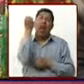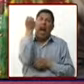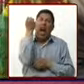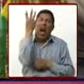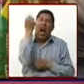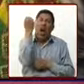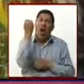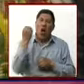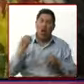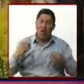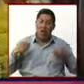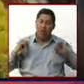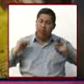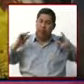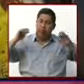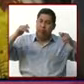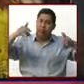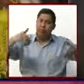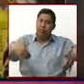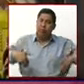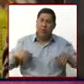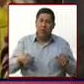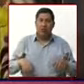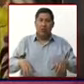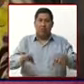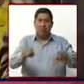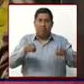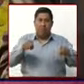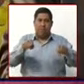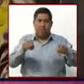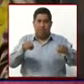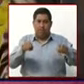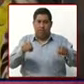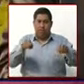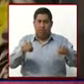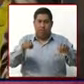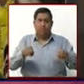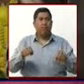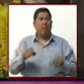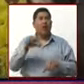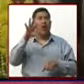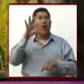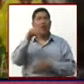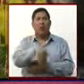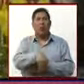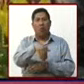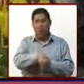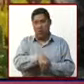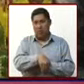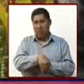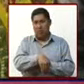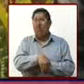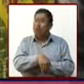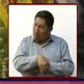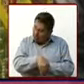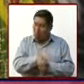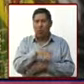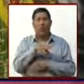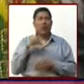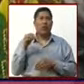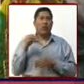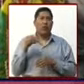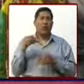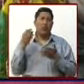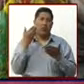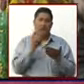vehículos blindados hacia la sede de gobierno domingo aproximadamente a las 9 de la noche y parquearon en el